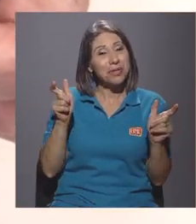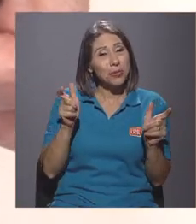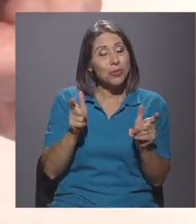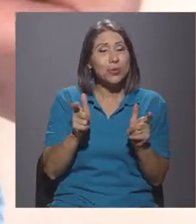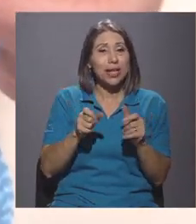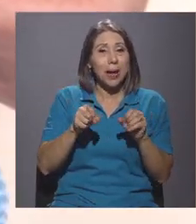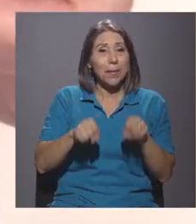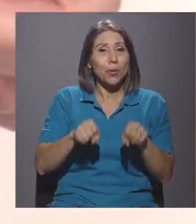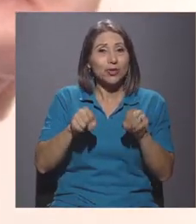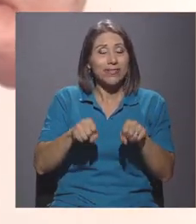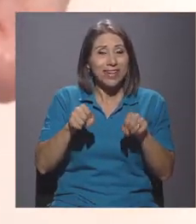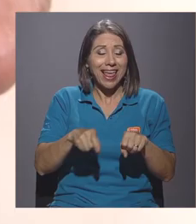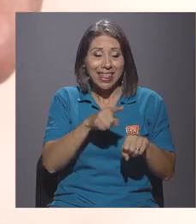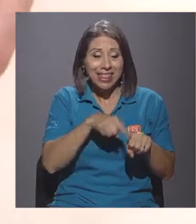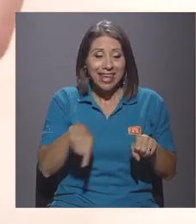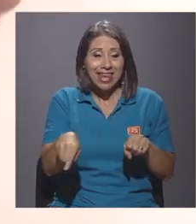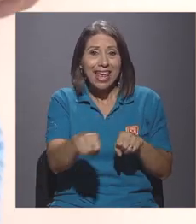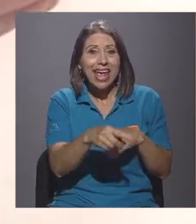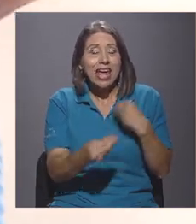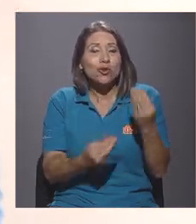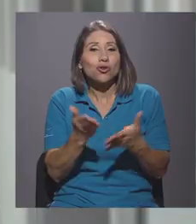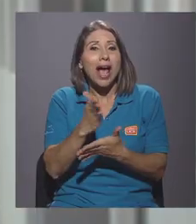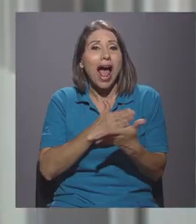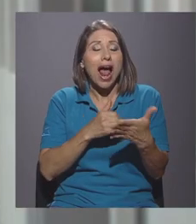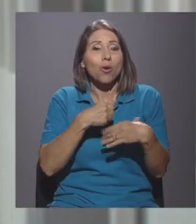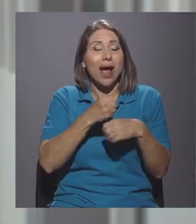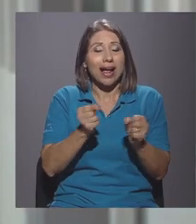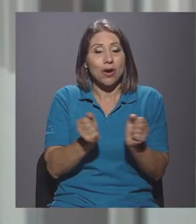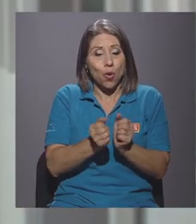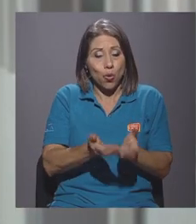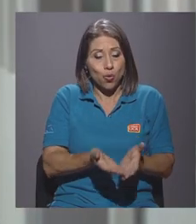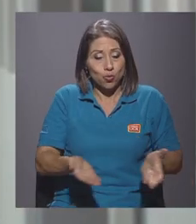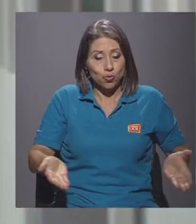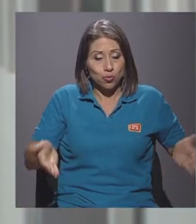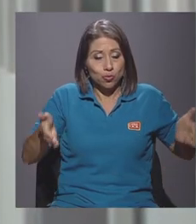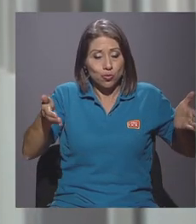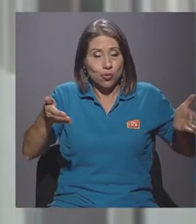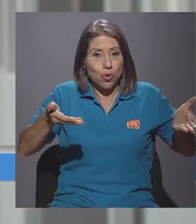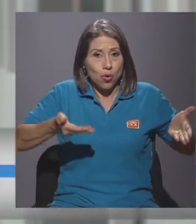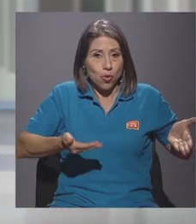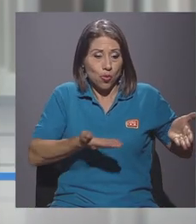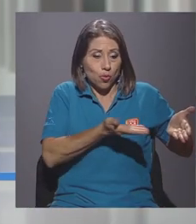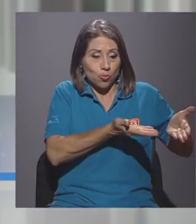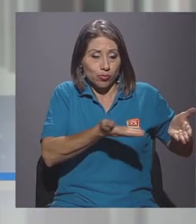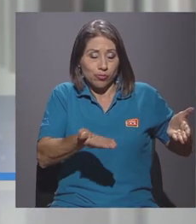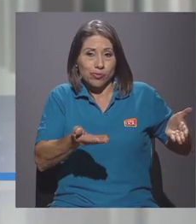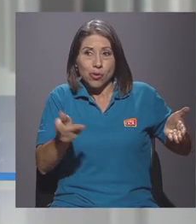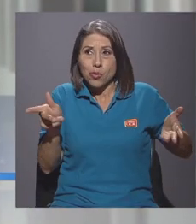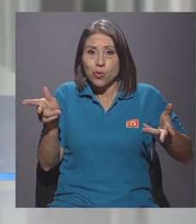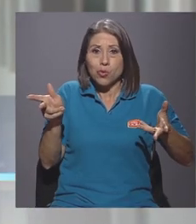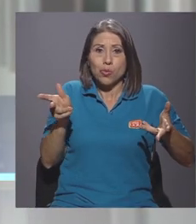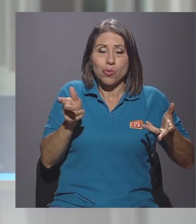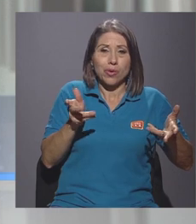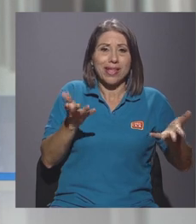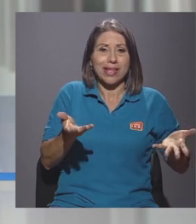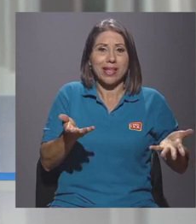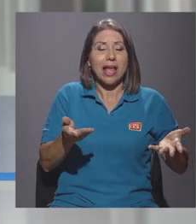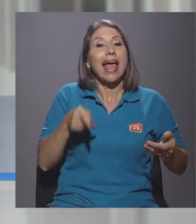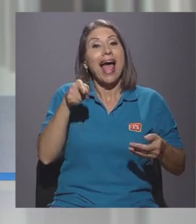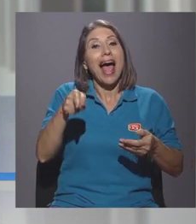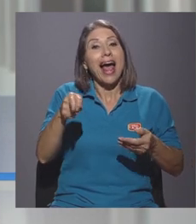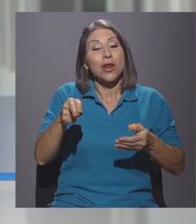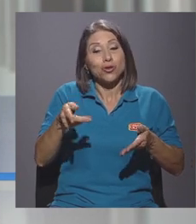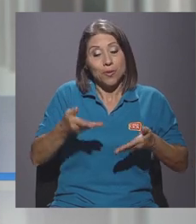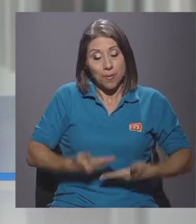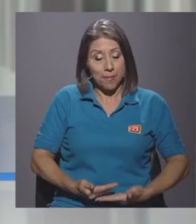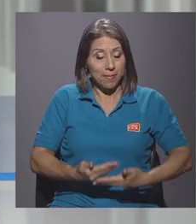catéteres en sus incubadoras. La idea es dárselos a los niños neonatos, porque los tentáculos lo que hacen